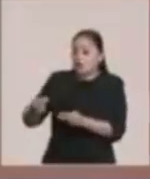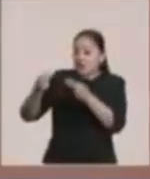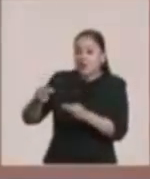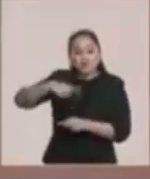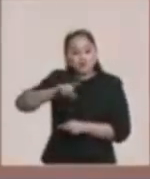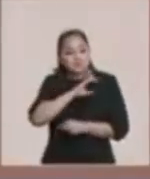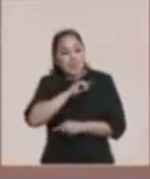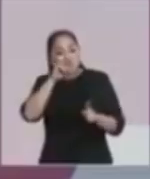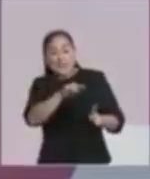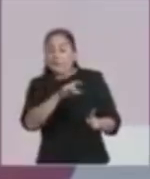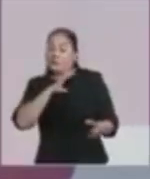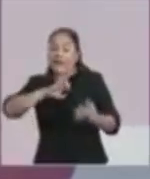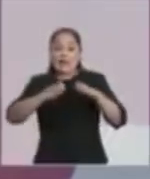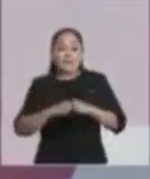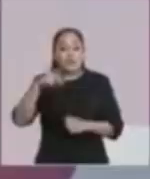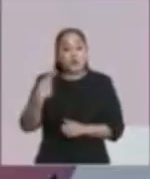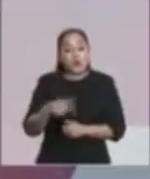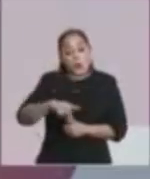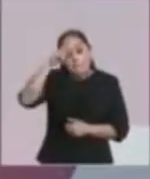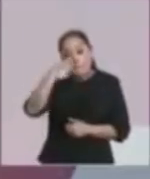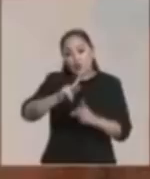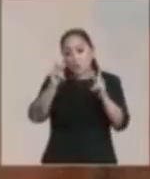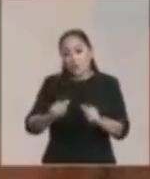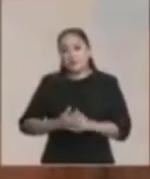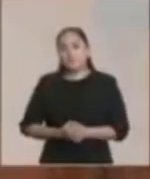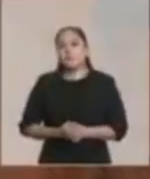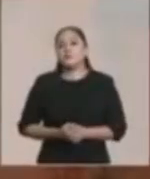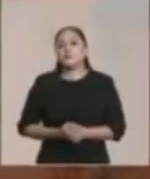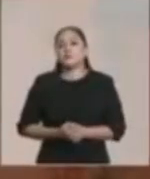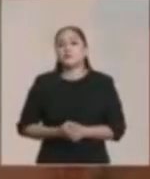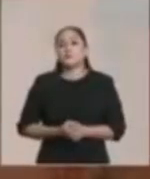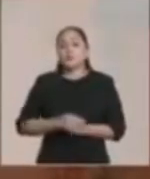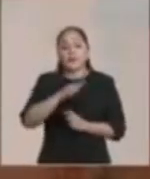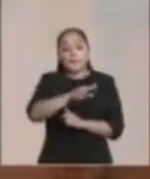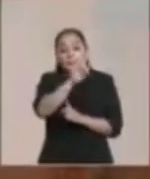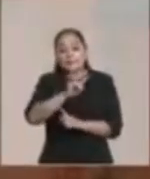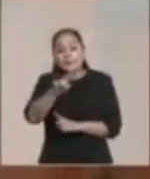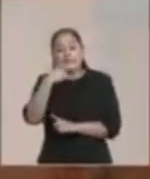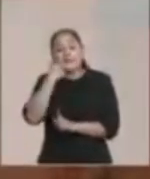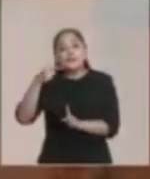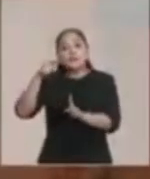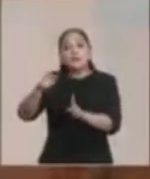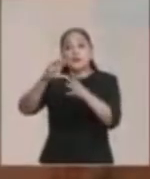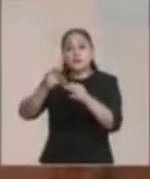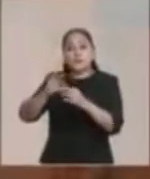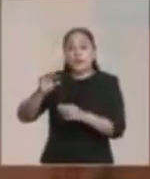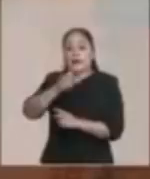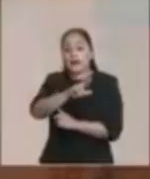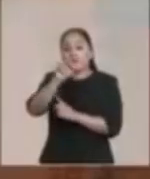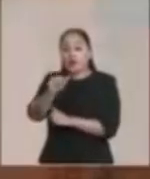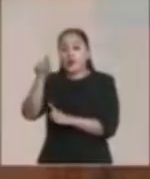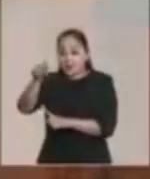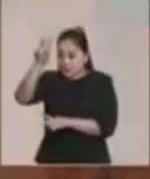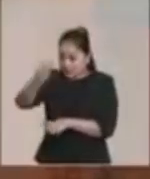y de la paz en el país. Margarita Zavala. Sí, lo que sí me gustaría que Ricardo Anaya aclarara es si realmente